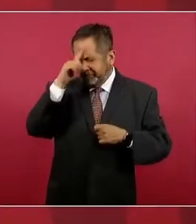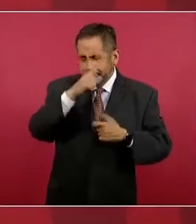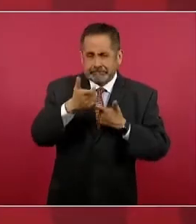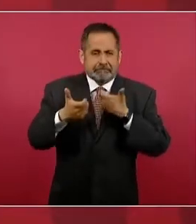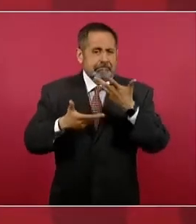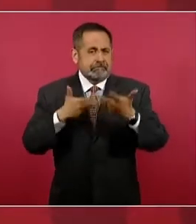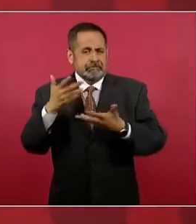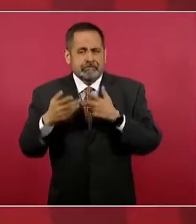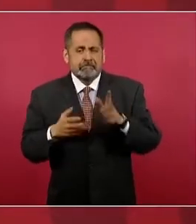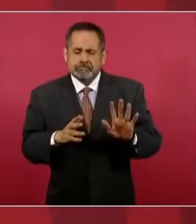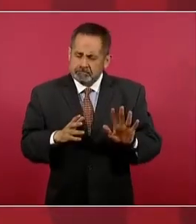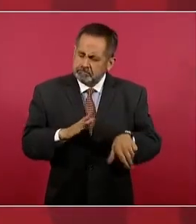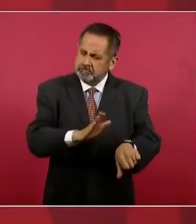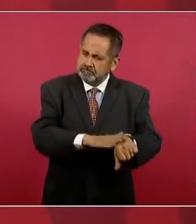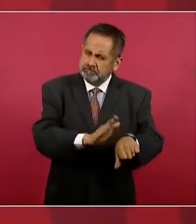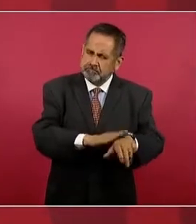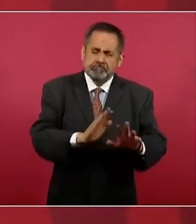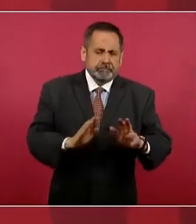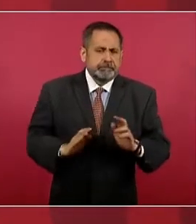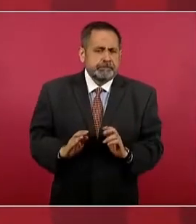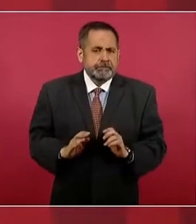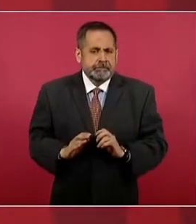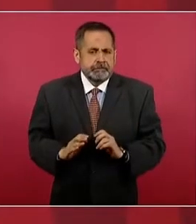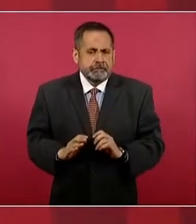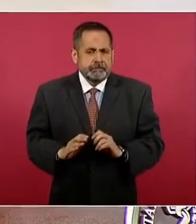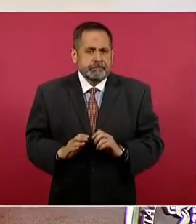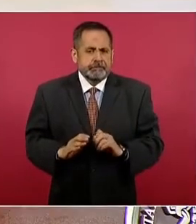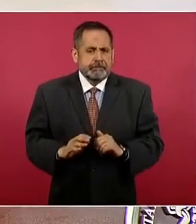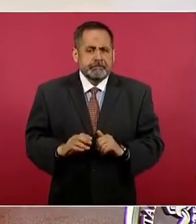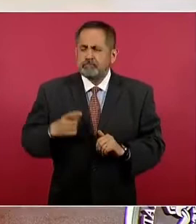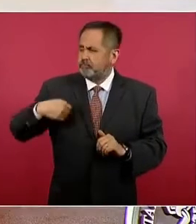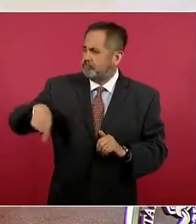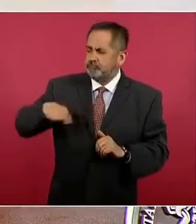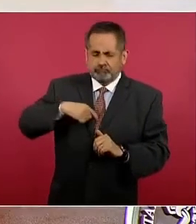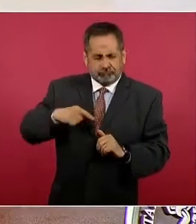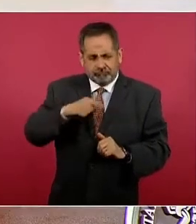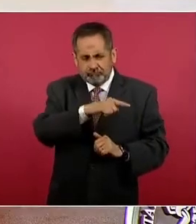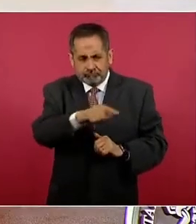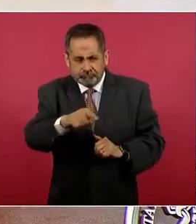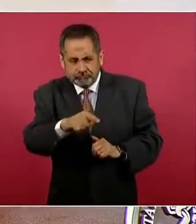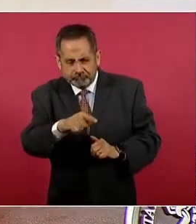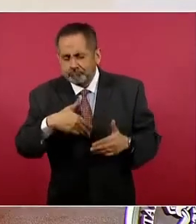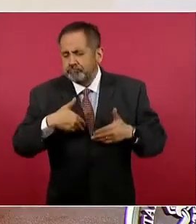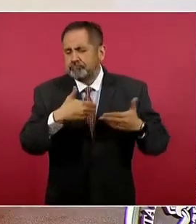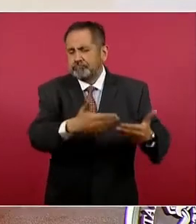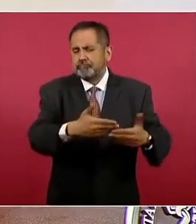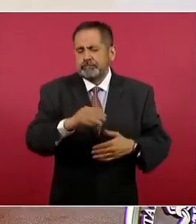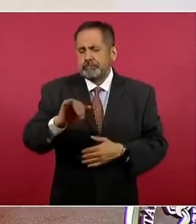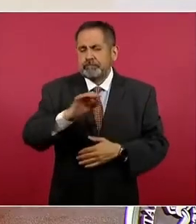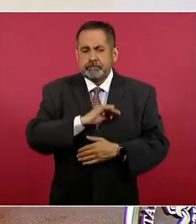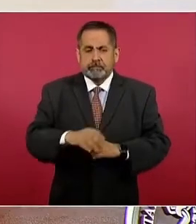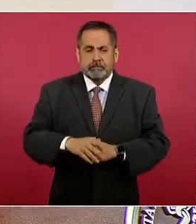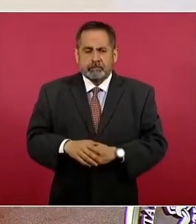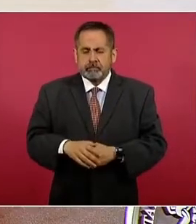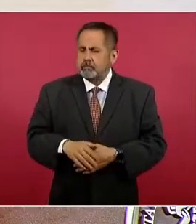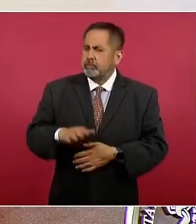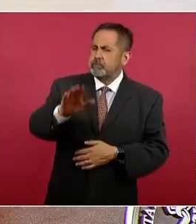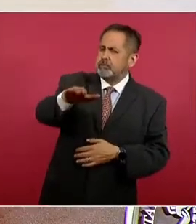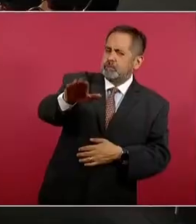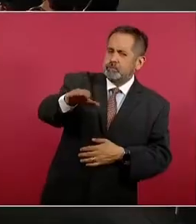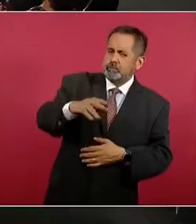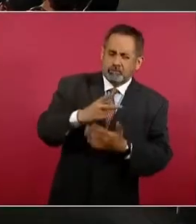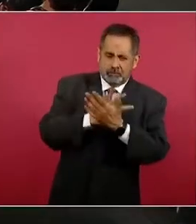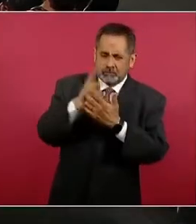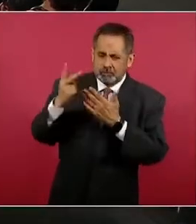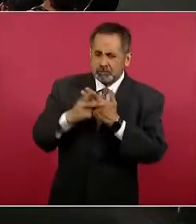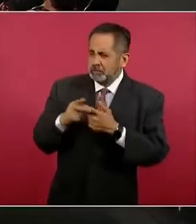tan difícil, pero tenemos que tener confianza en la gente. ¿No se puede considerar que el programa fracasó